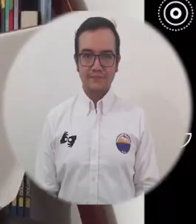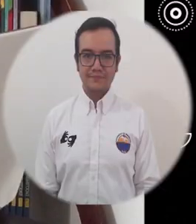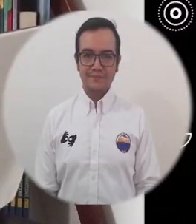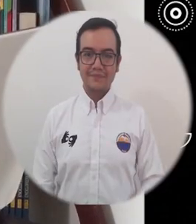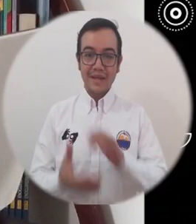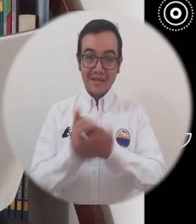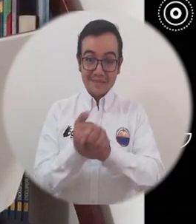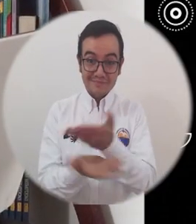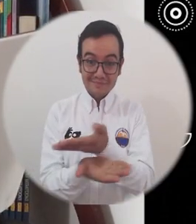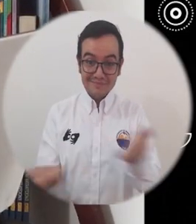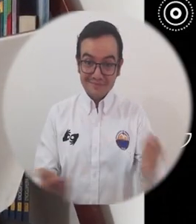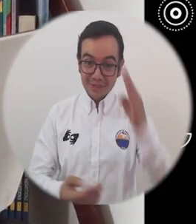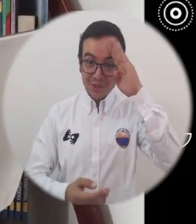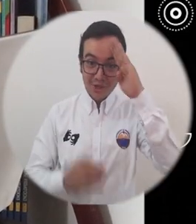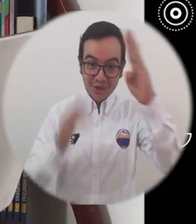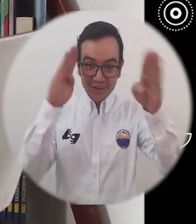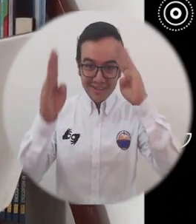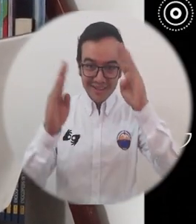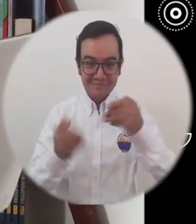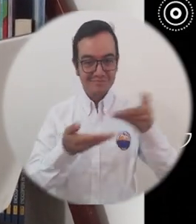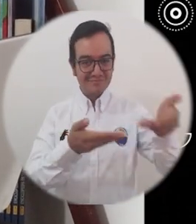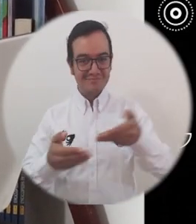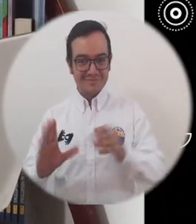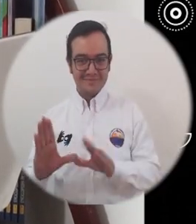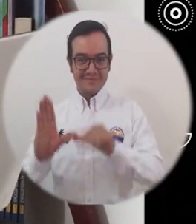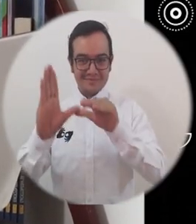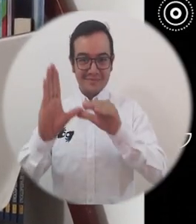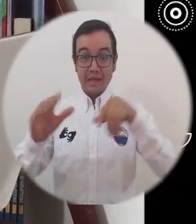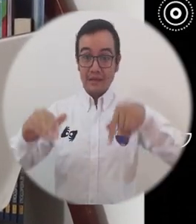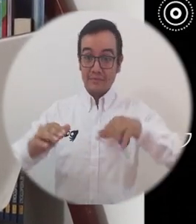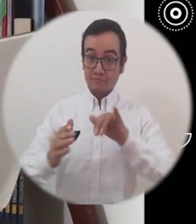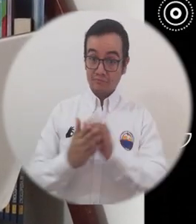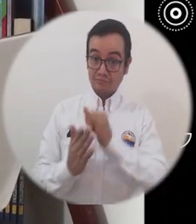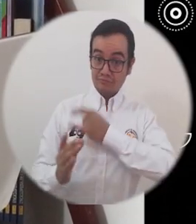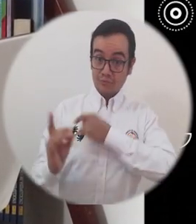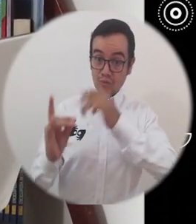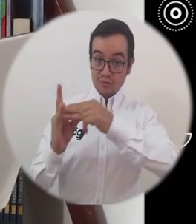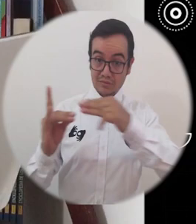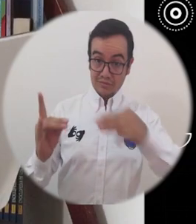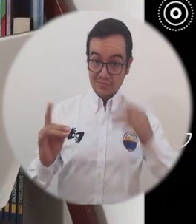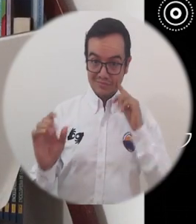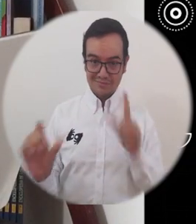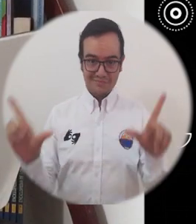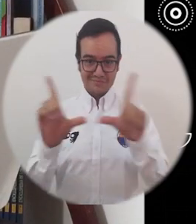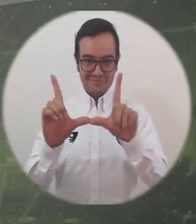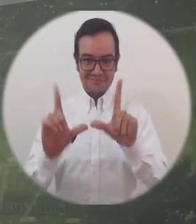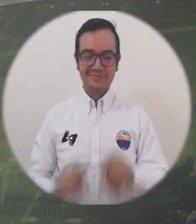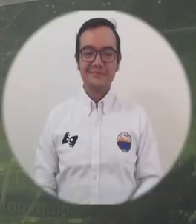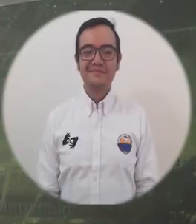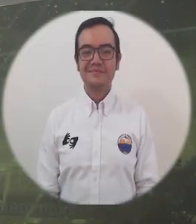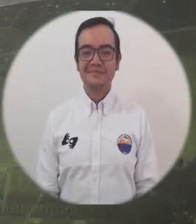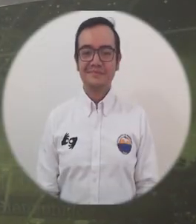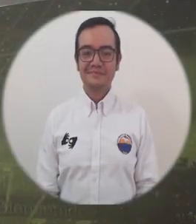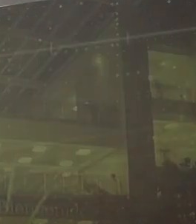que tal amigos sean todos bienvenidos al campus de programa institucional de la universidad del magdalena